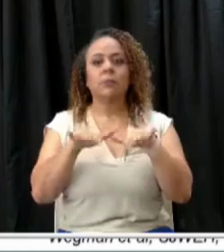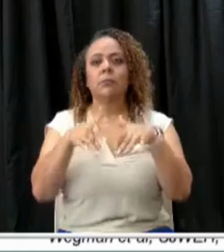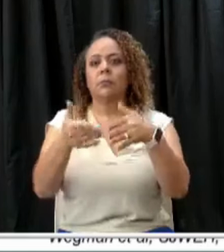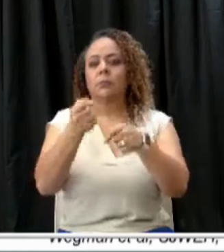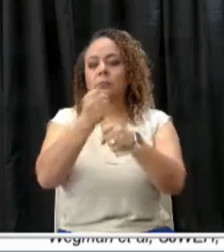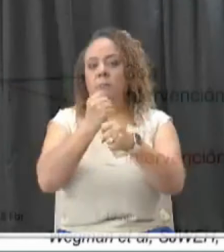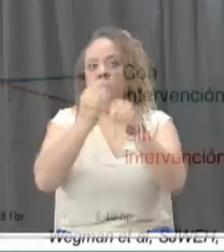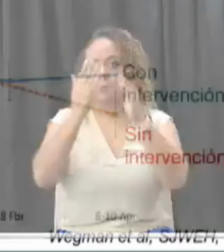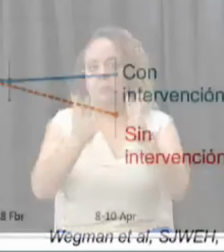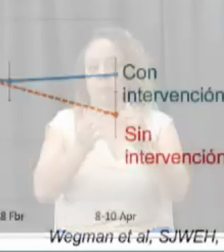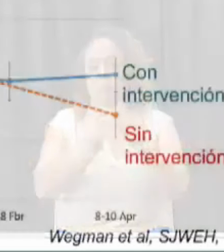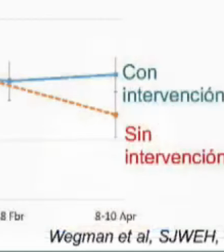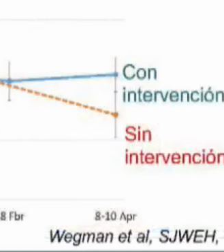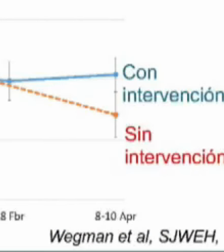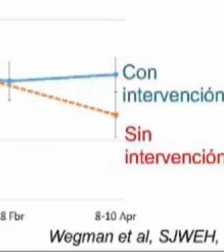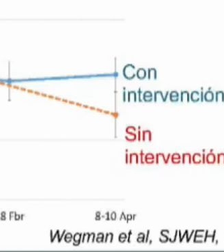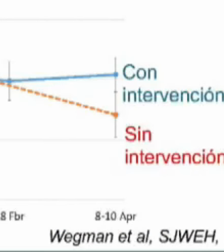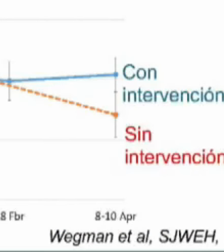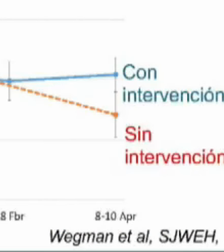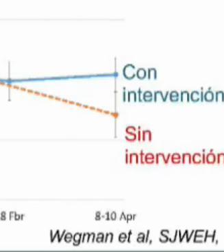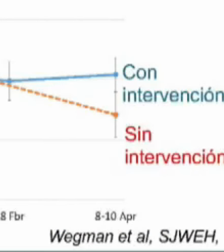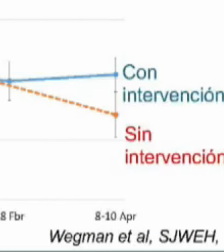trabajadores con intervención,